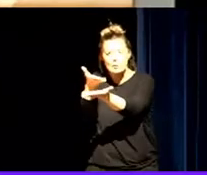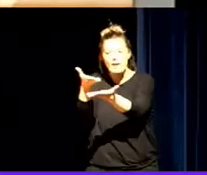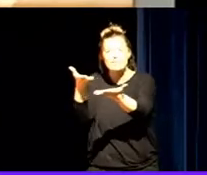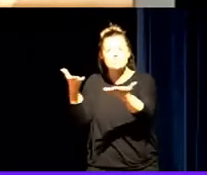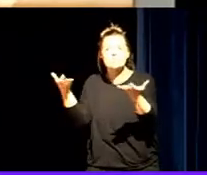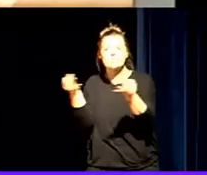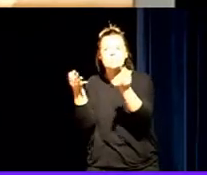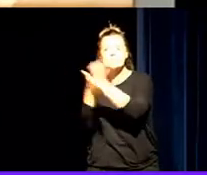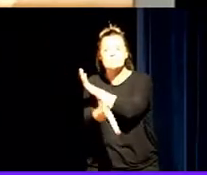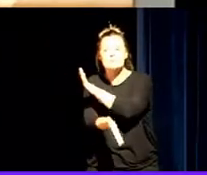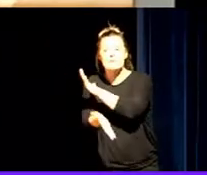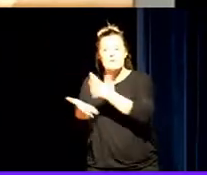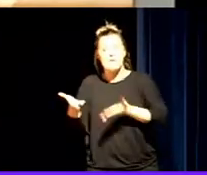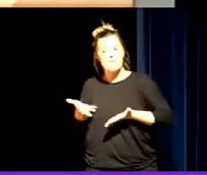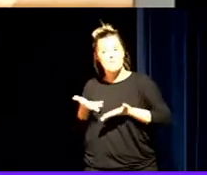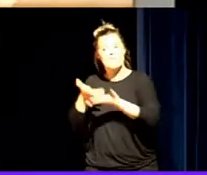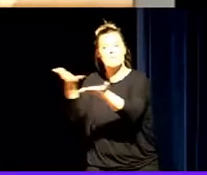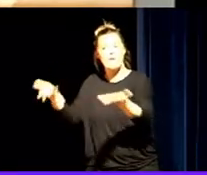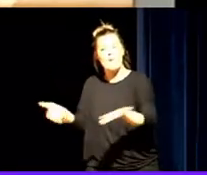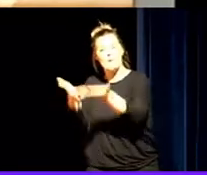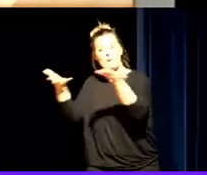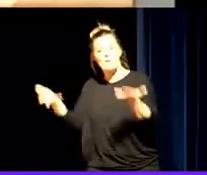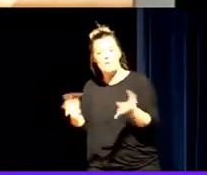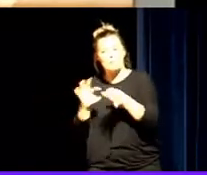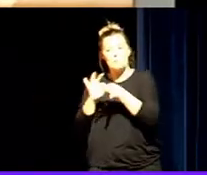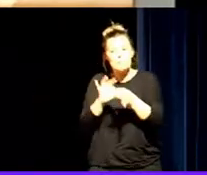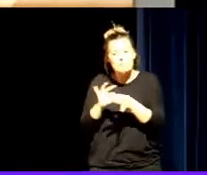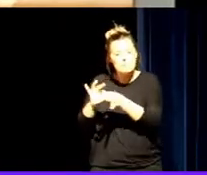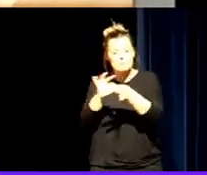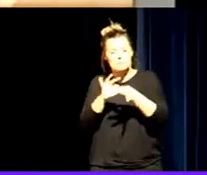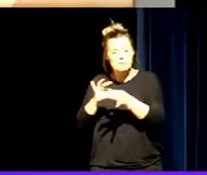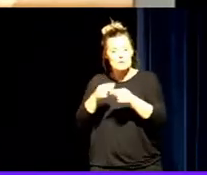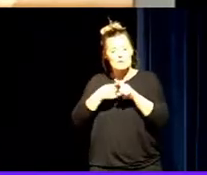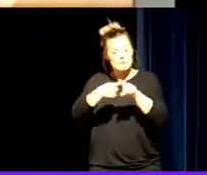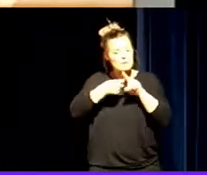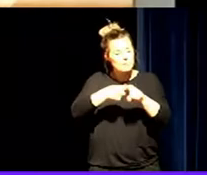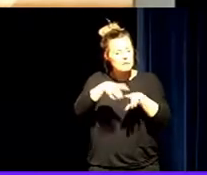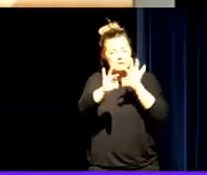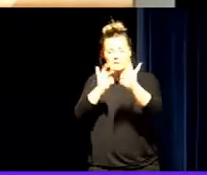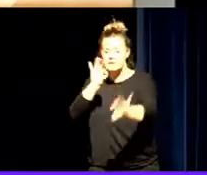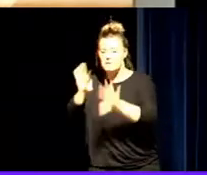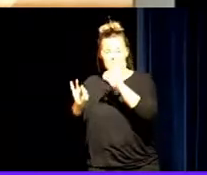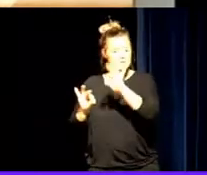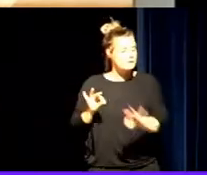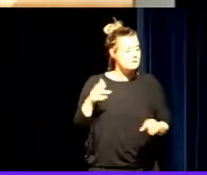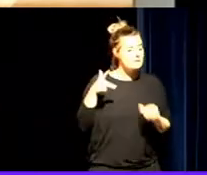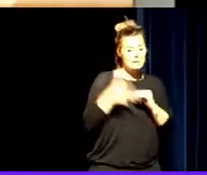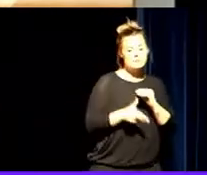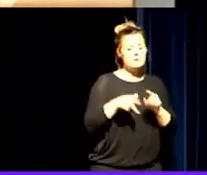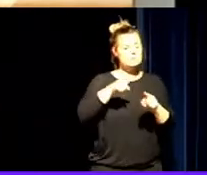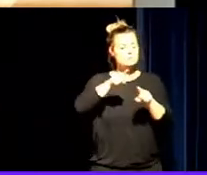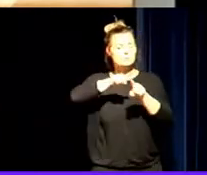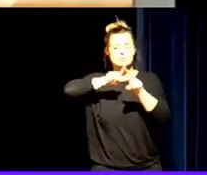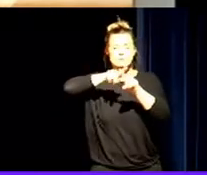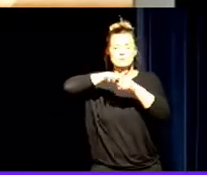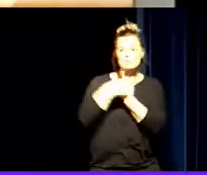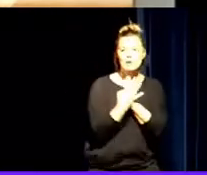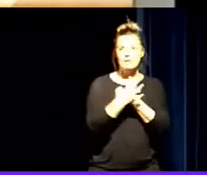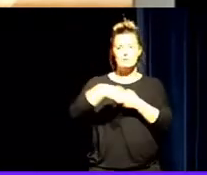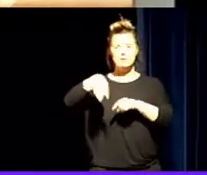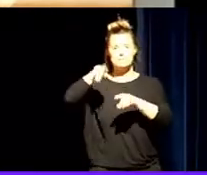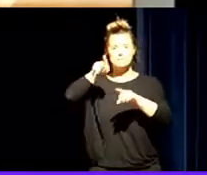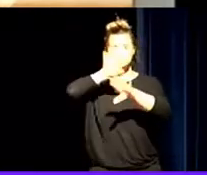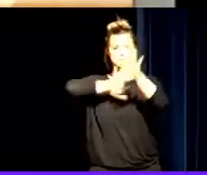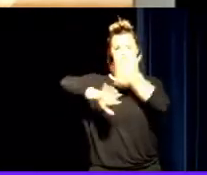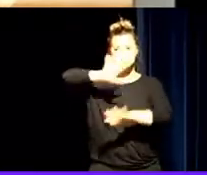trata de favorecer los vínculos, compartir decisiones, evitar actuaciones inadecuadas, evitar protagonismos,